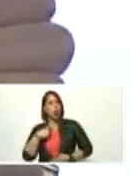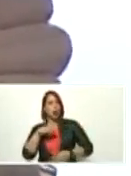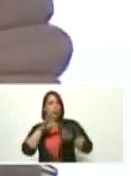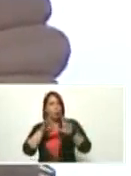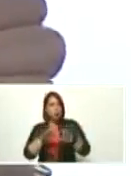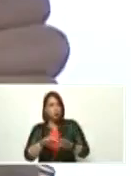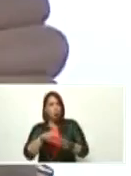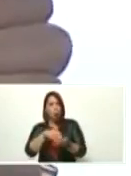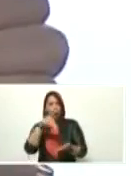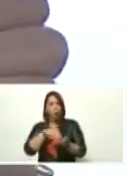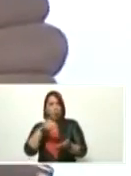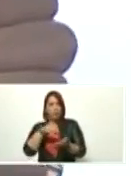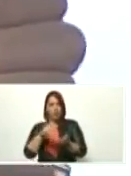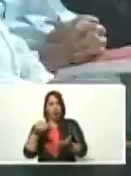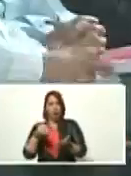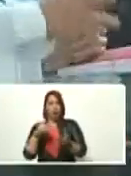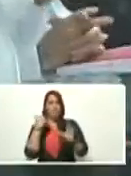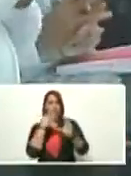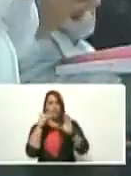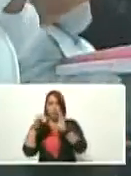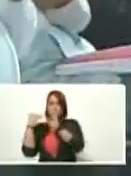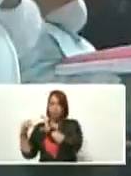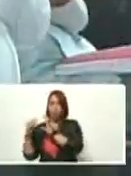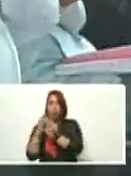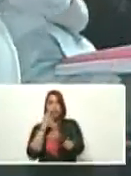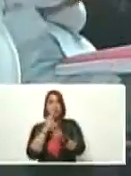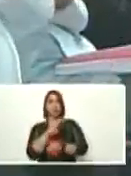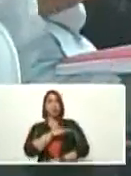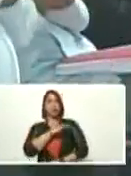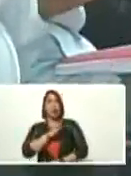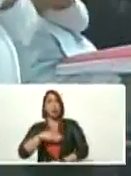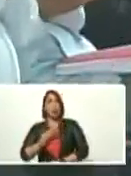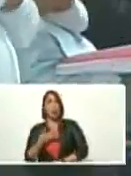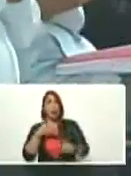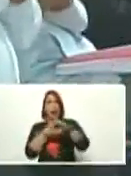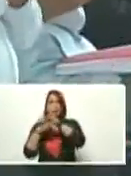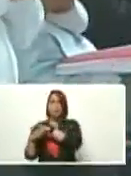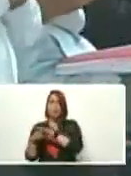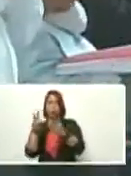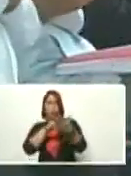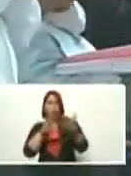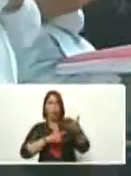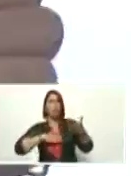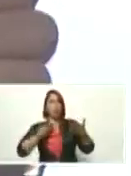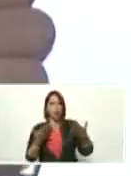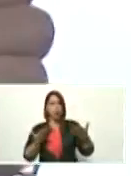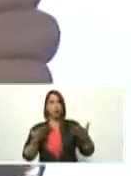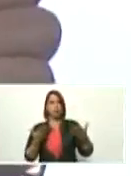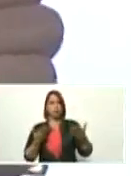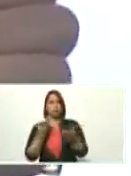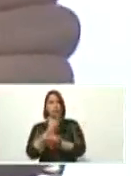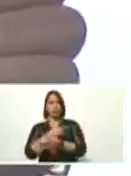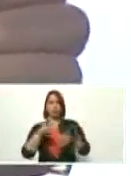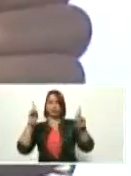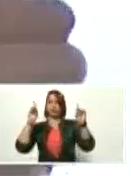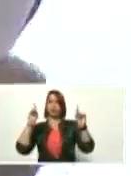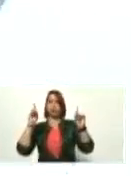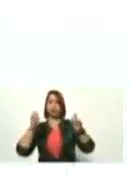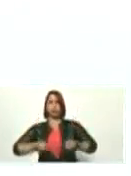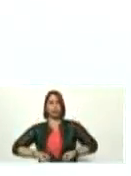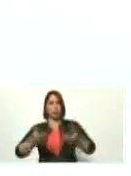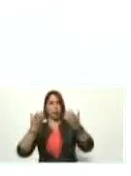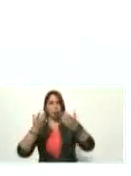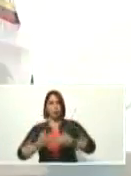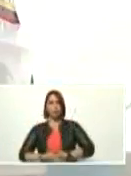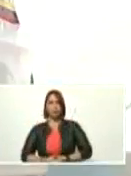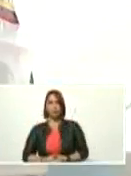para publicarlo en mis redes sociales para que ustedes tengan acceso inmediato. Democratizar el regalo.